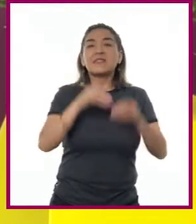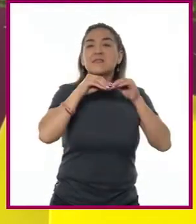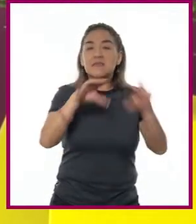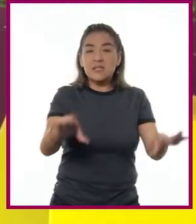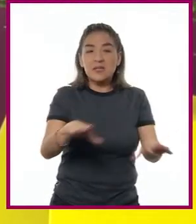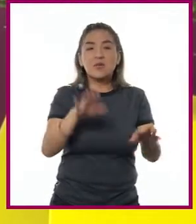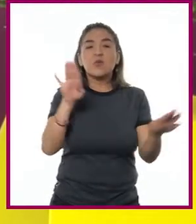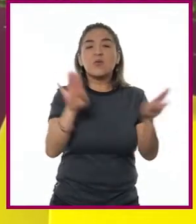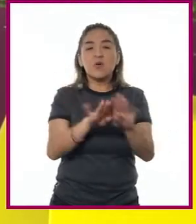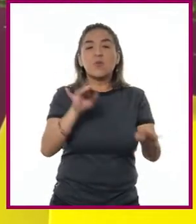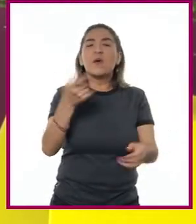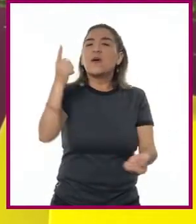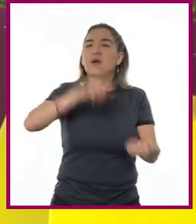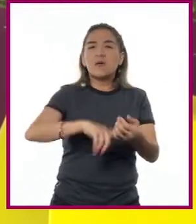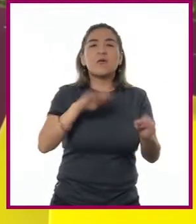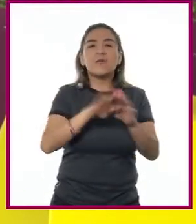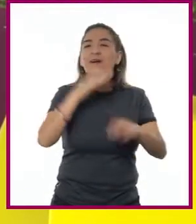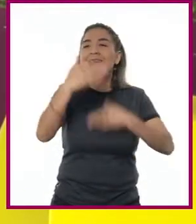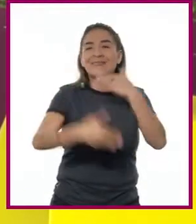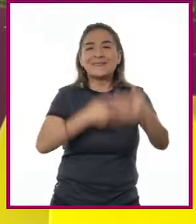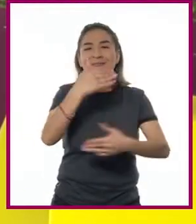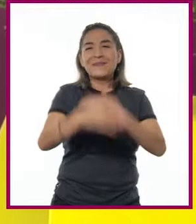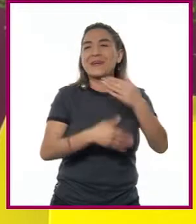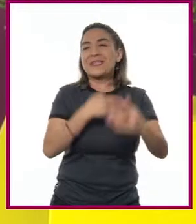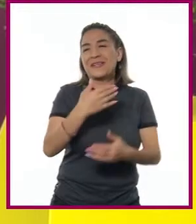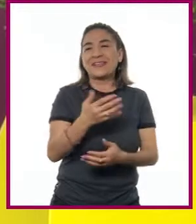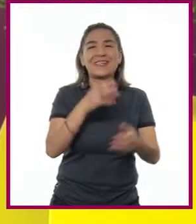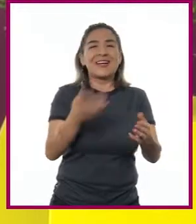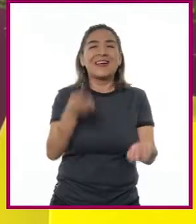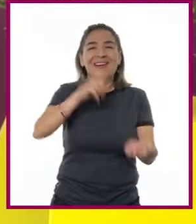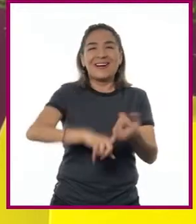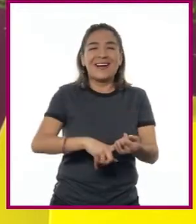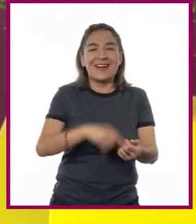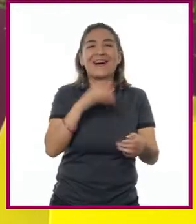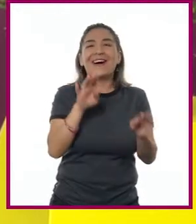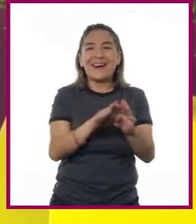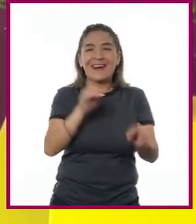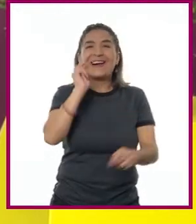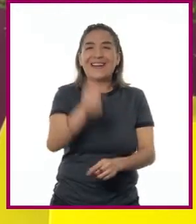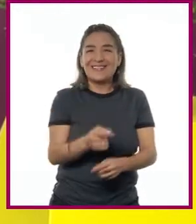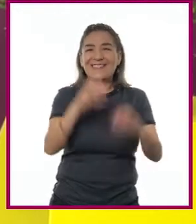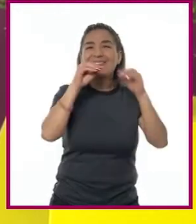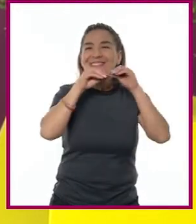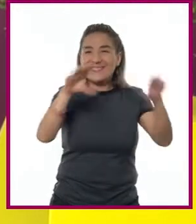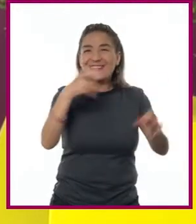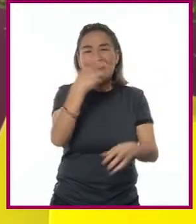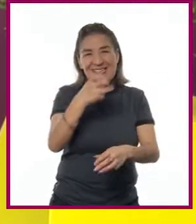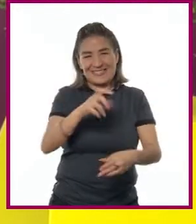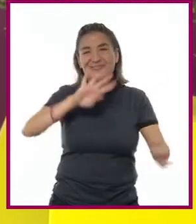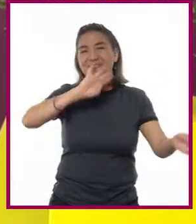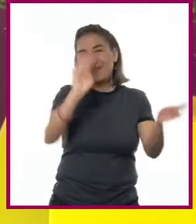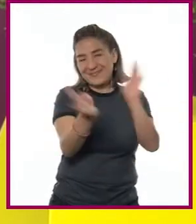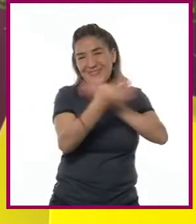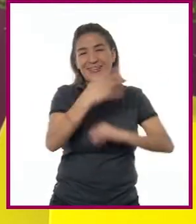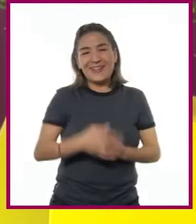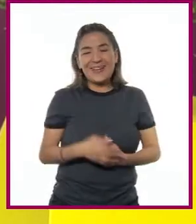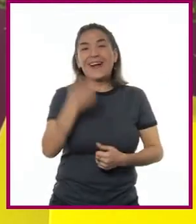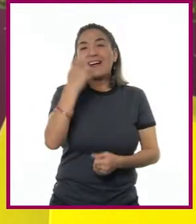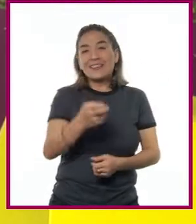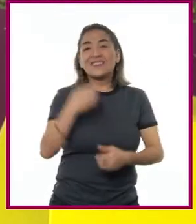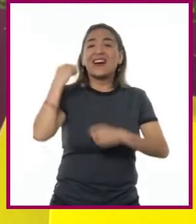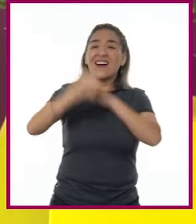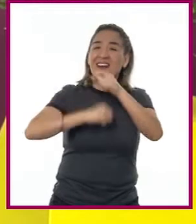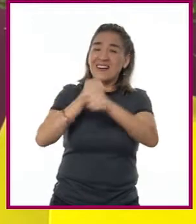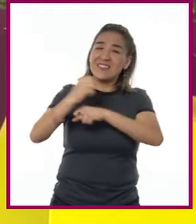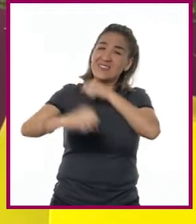cuentas, igual que la promoción de la democracia, es algo que se ha impulsado en varias partes del mundo durante las últimas